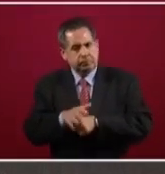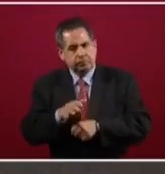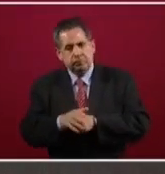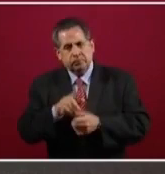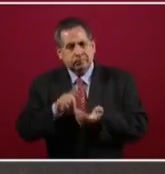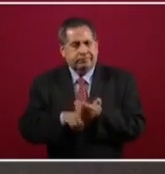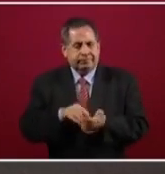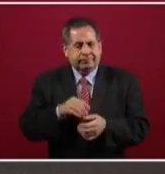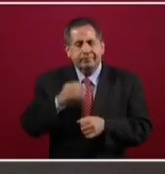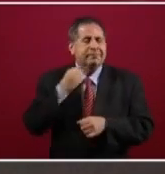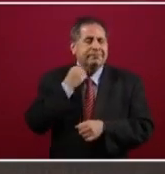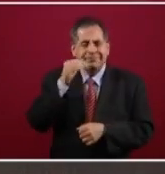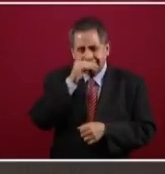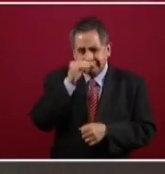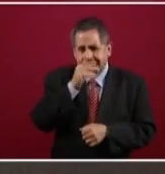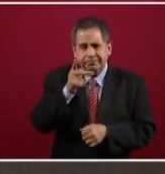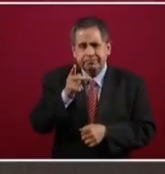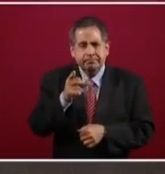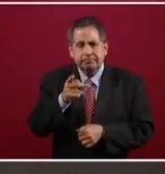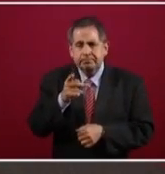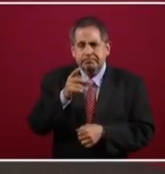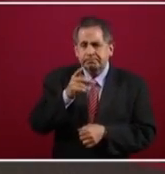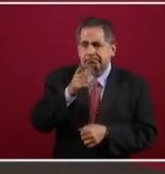los defensores de oficio,